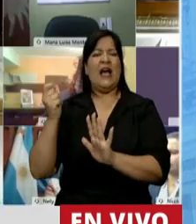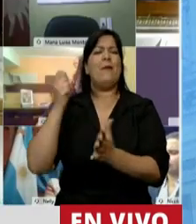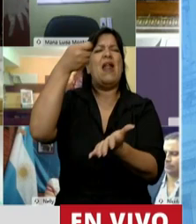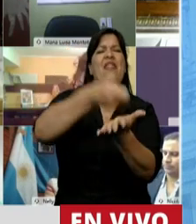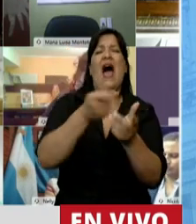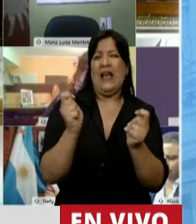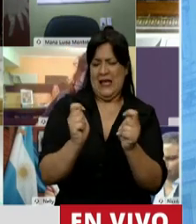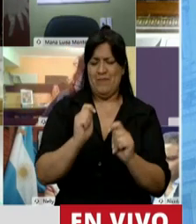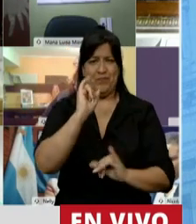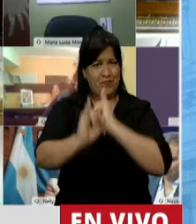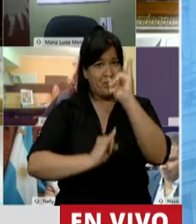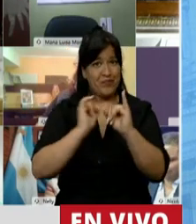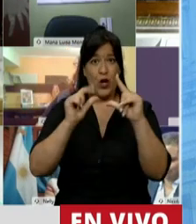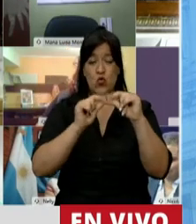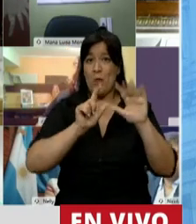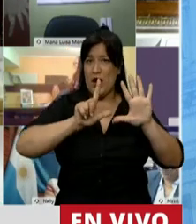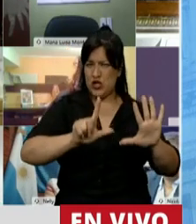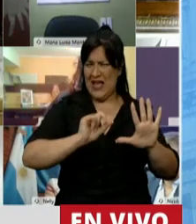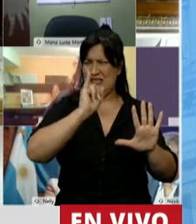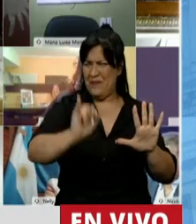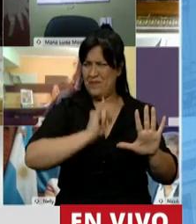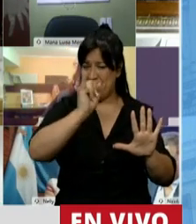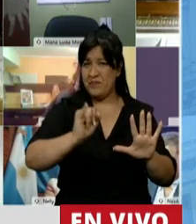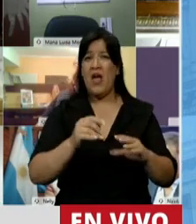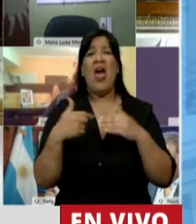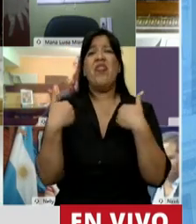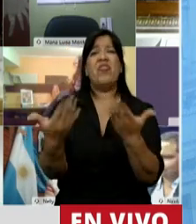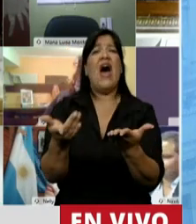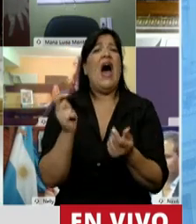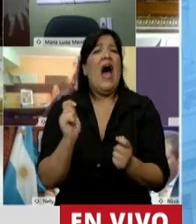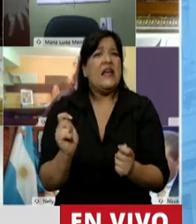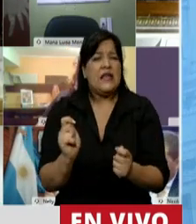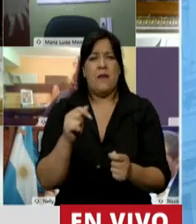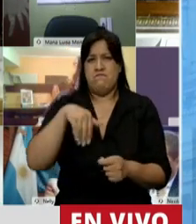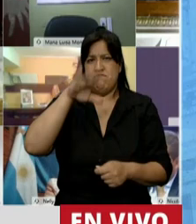7 del despacho que se está tratando. Para darlo a los